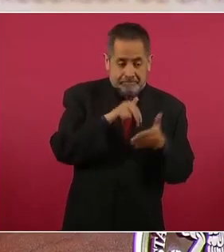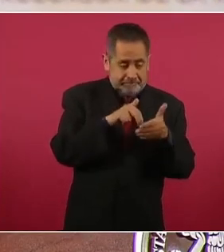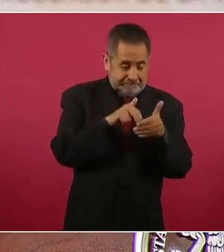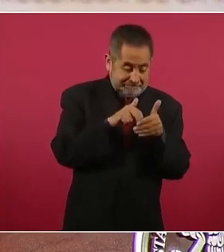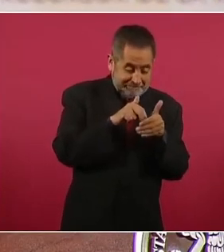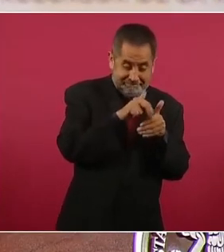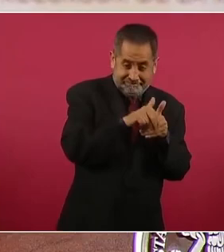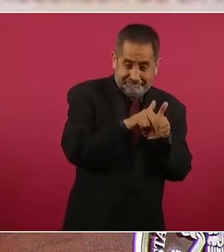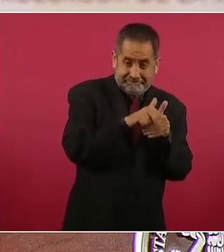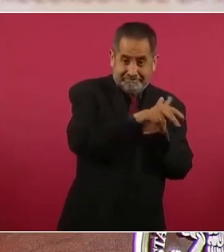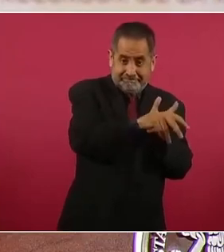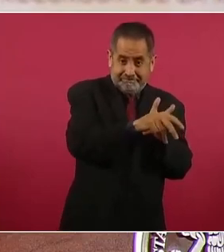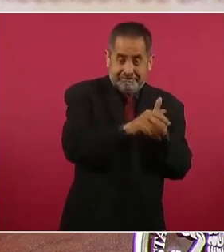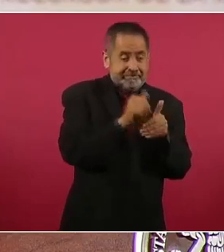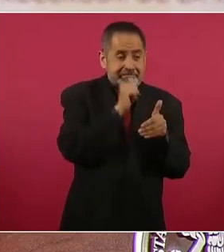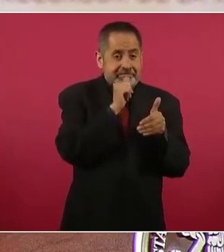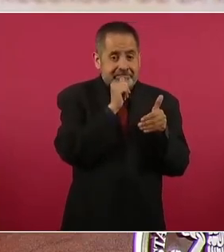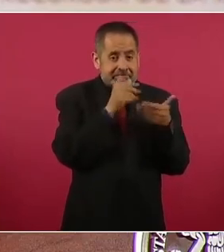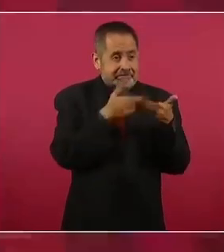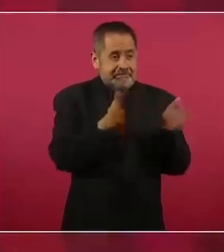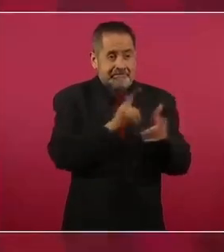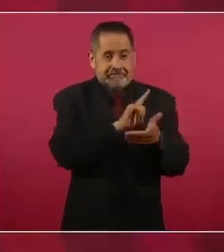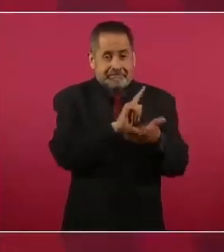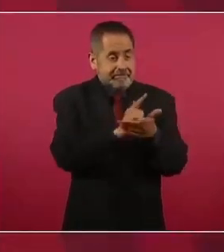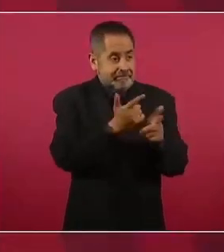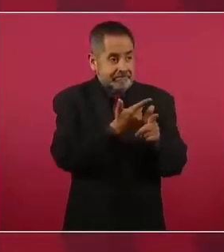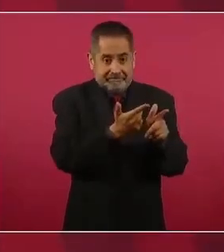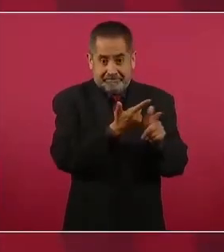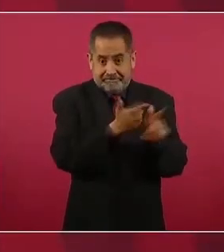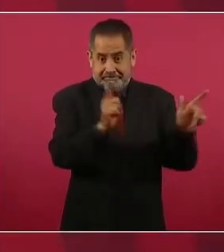los hechos, es decir, no se dejaba en libertad